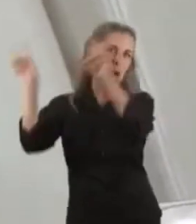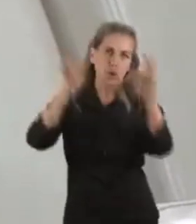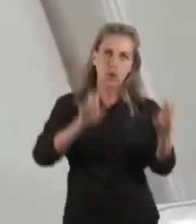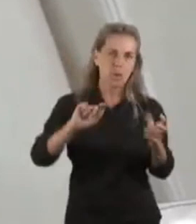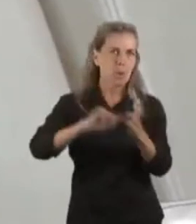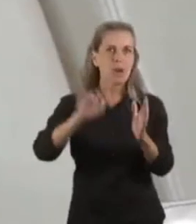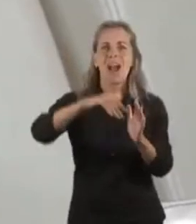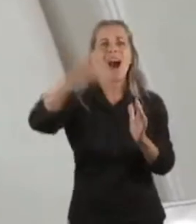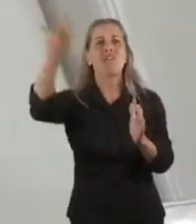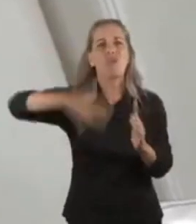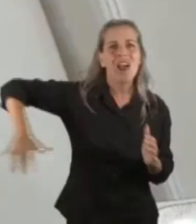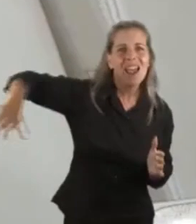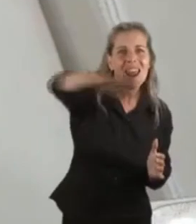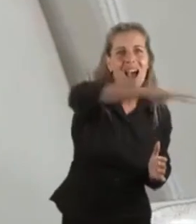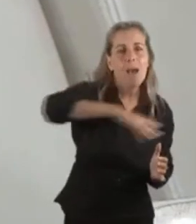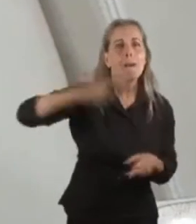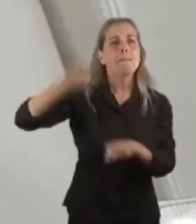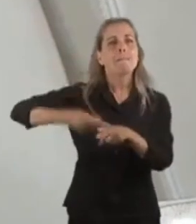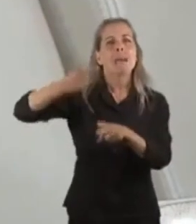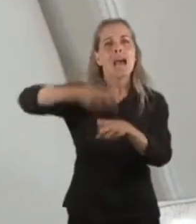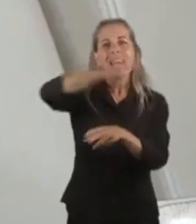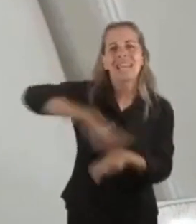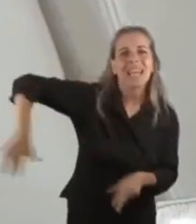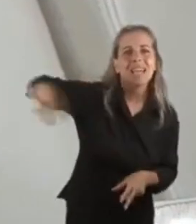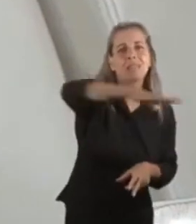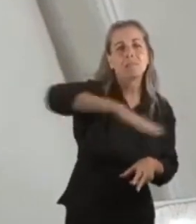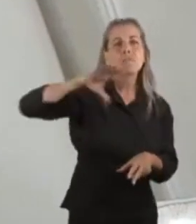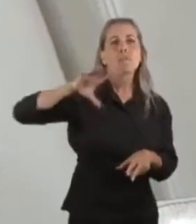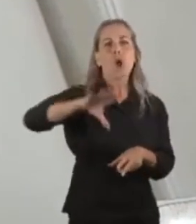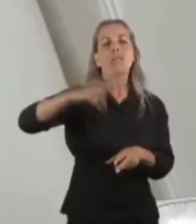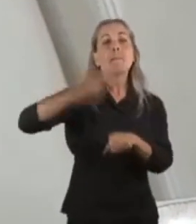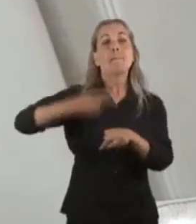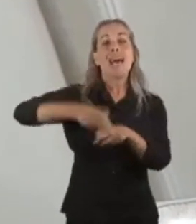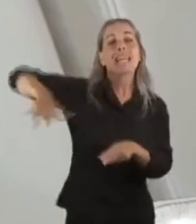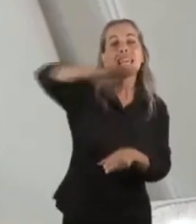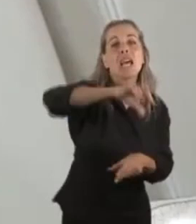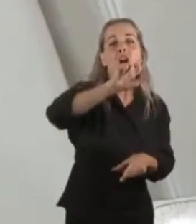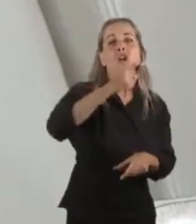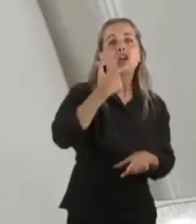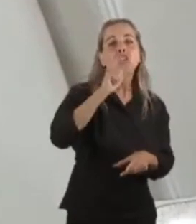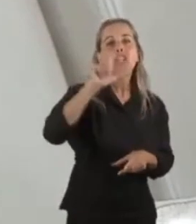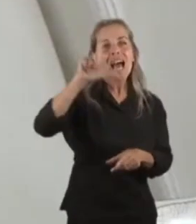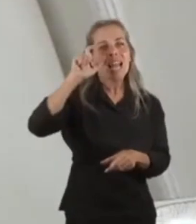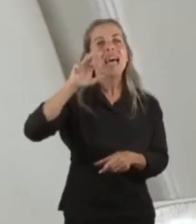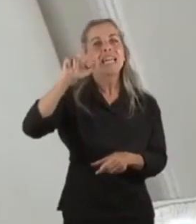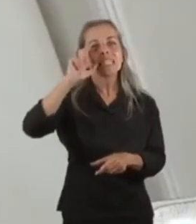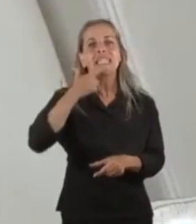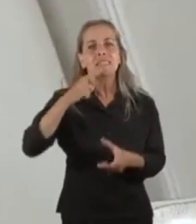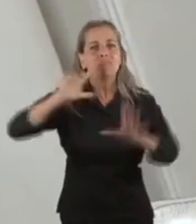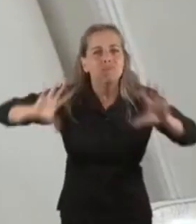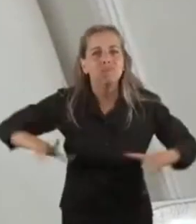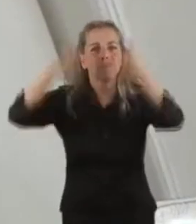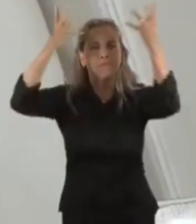Aires hay 1000 hectáreas incendiadas en eh chubut en el parque nacional Los alerces quiero preguntarle si el gobierno nacional